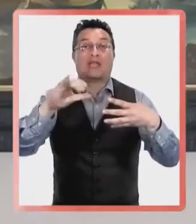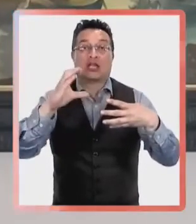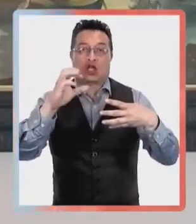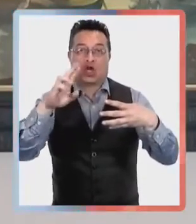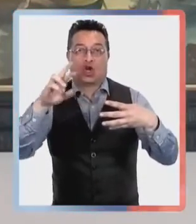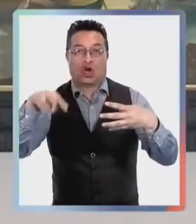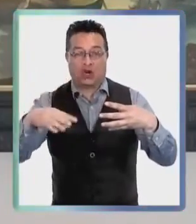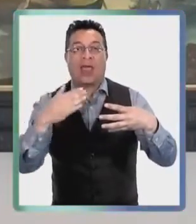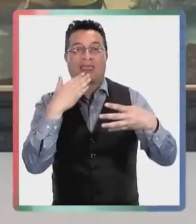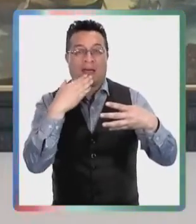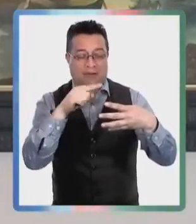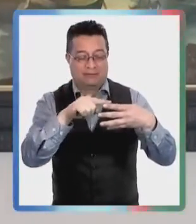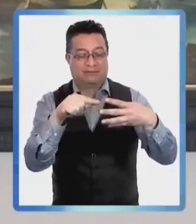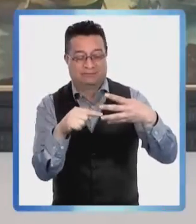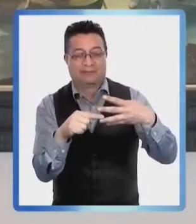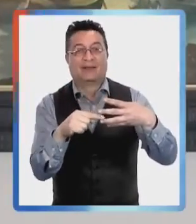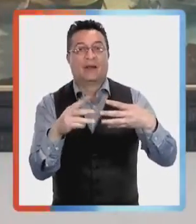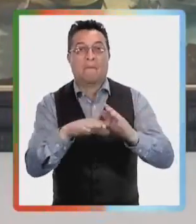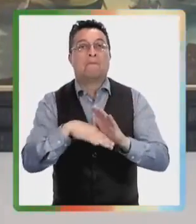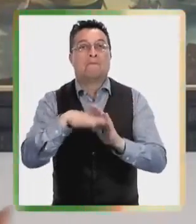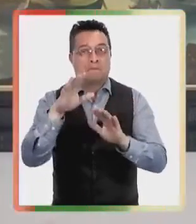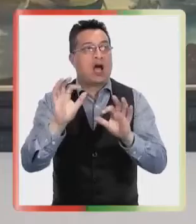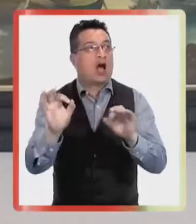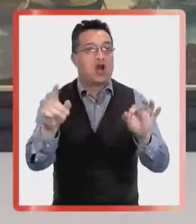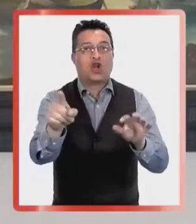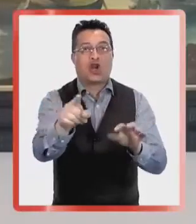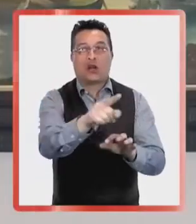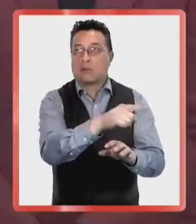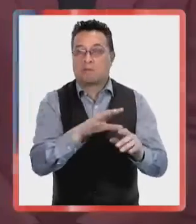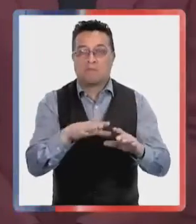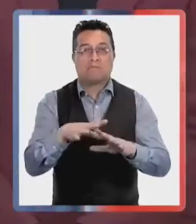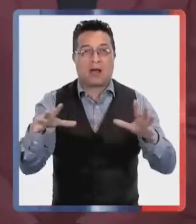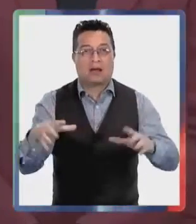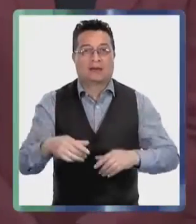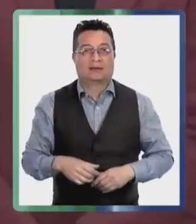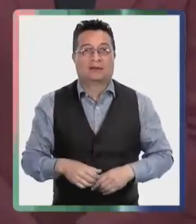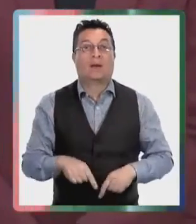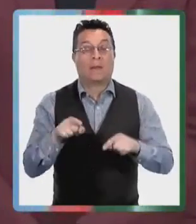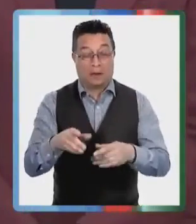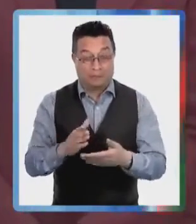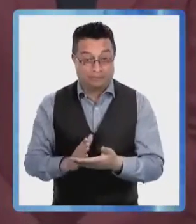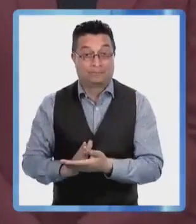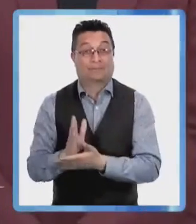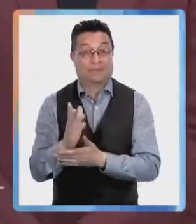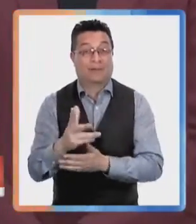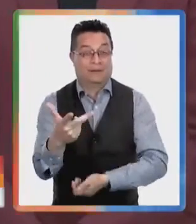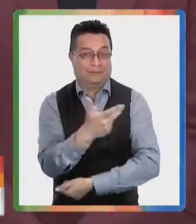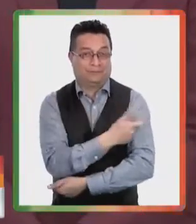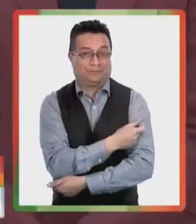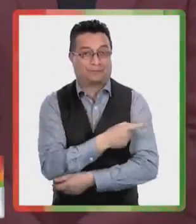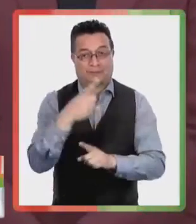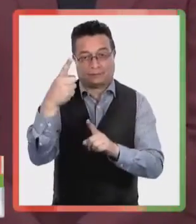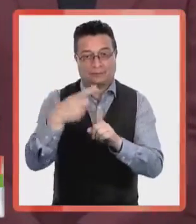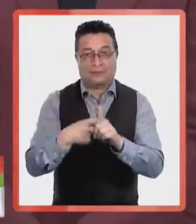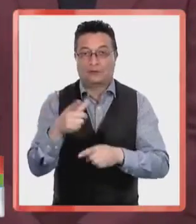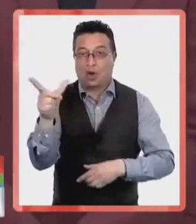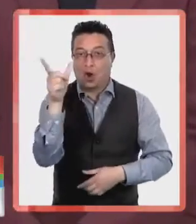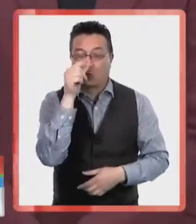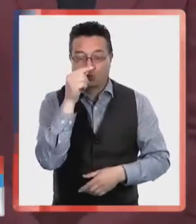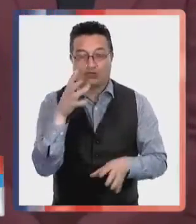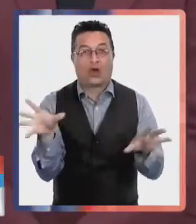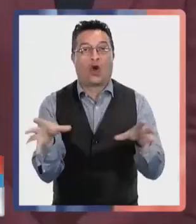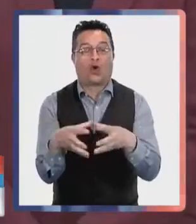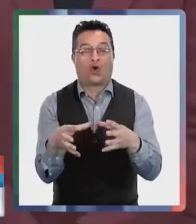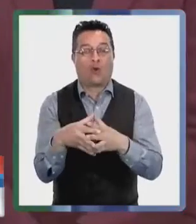es la cepa, la variante más frecuente en el día de hoy. Comenzaremos esta vacunación en el mes de octubre a